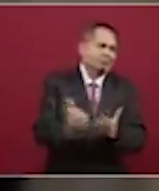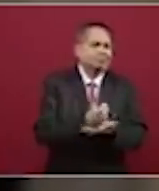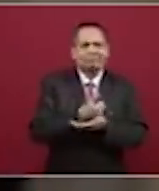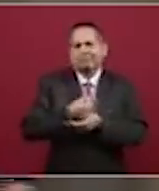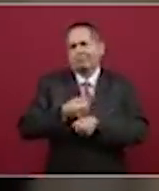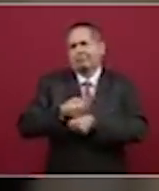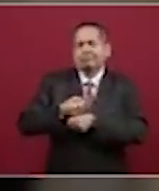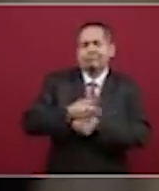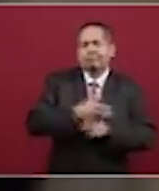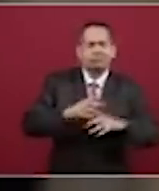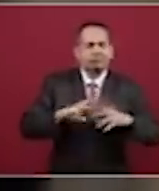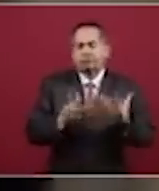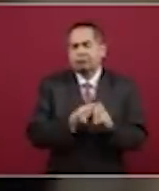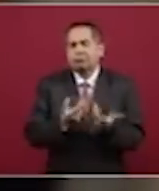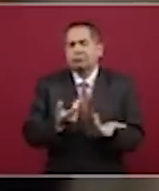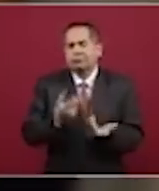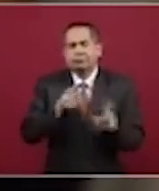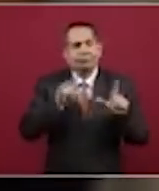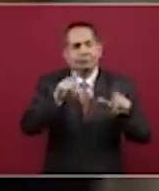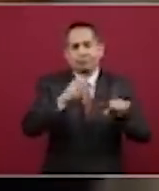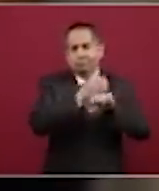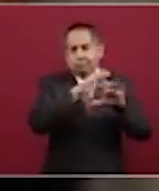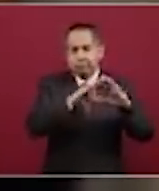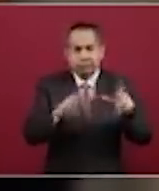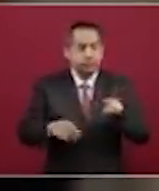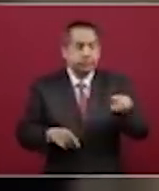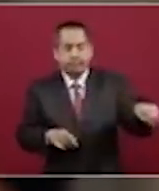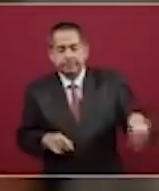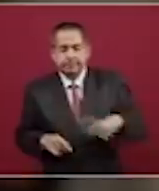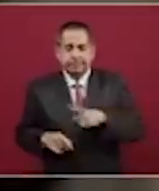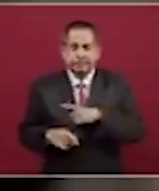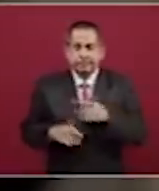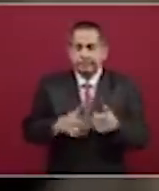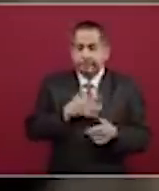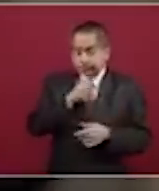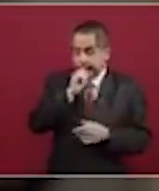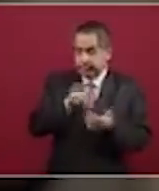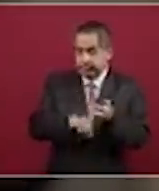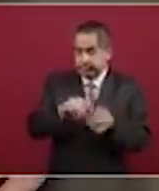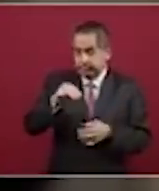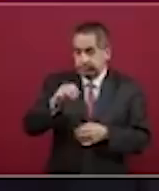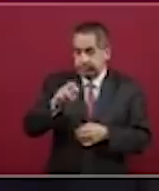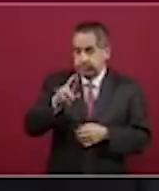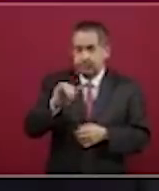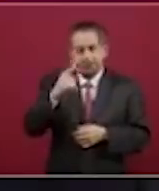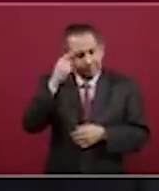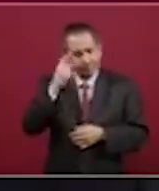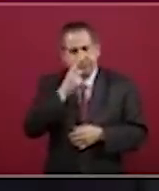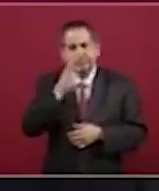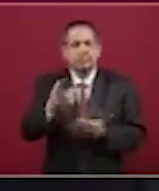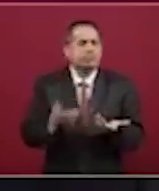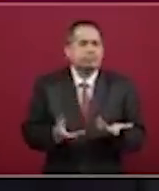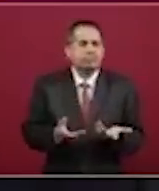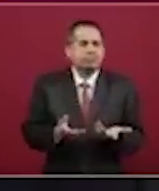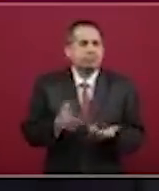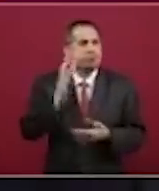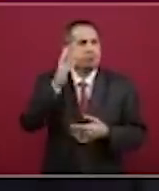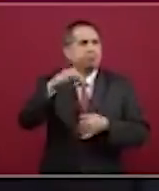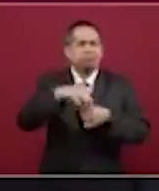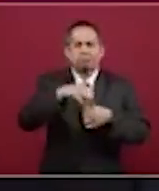llevaría prácticamente, son los escenarios que ellos tienen, incluso gente de Morena, a la aniquilación